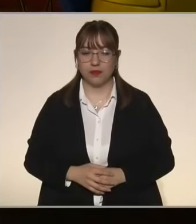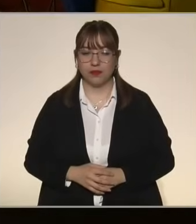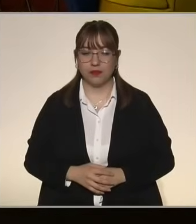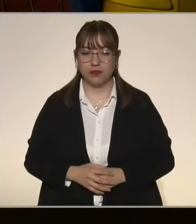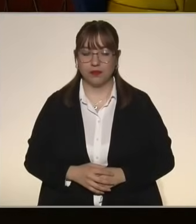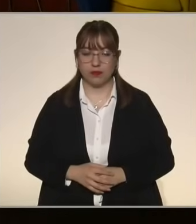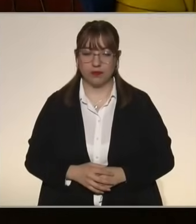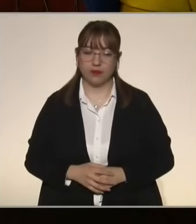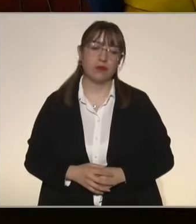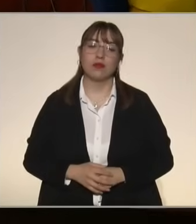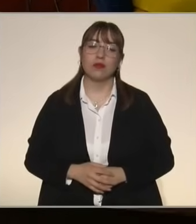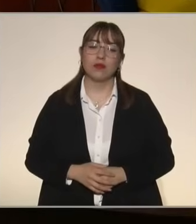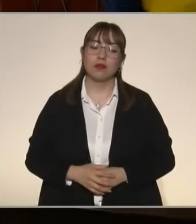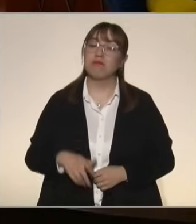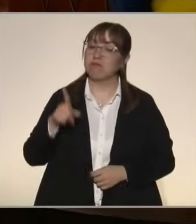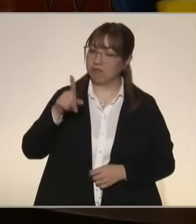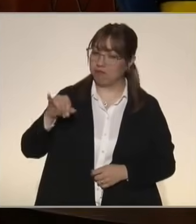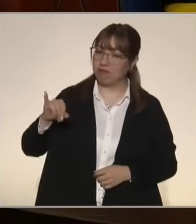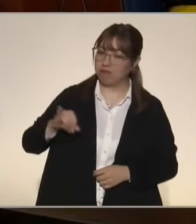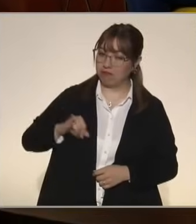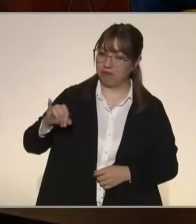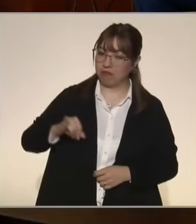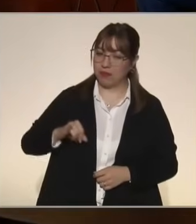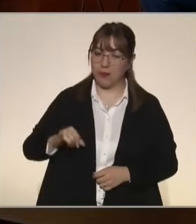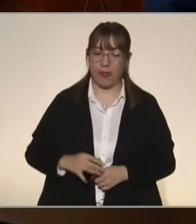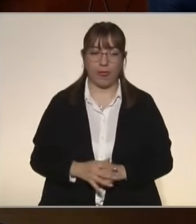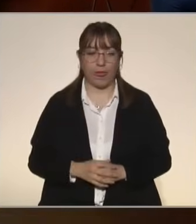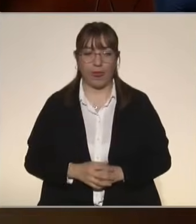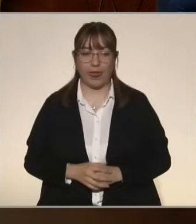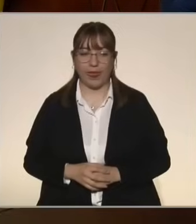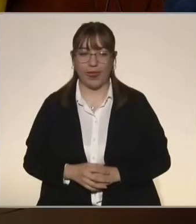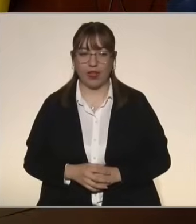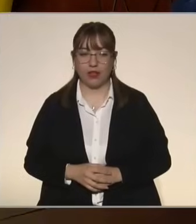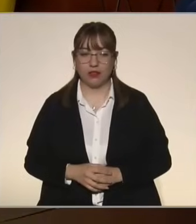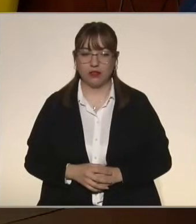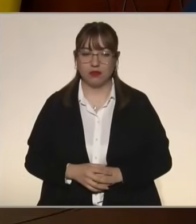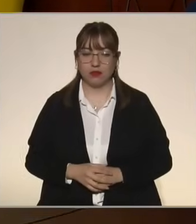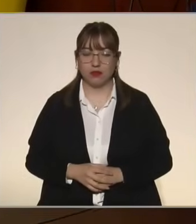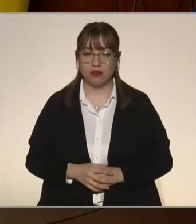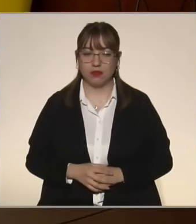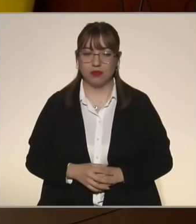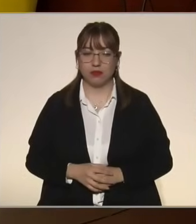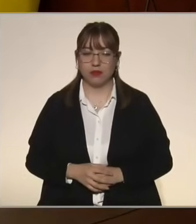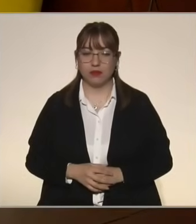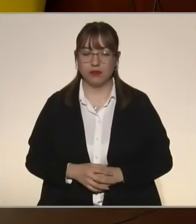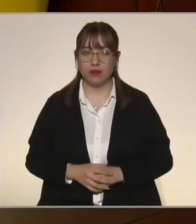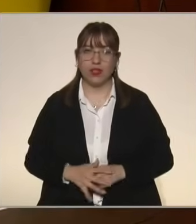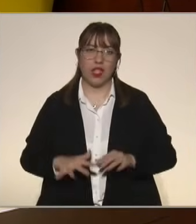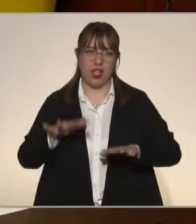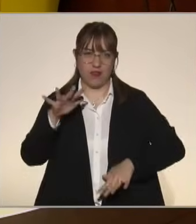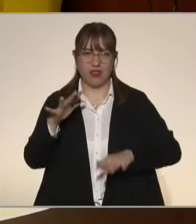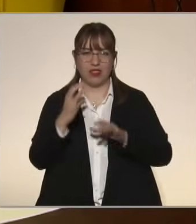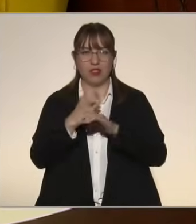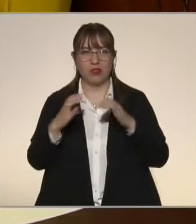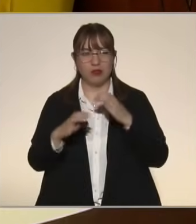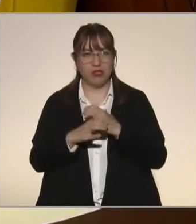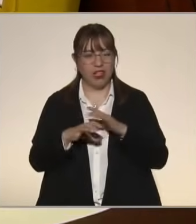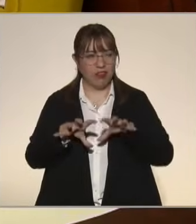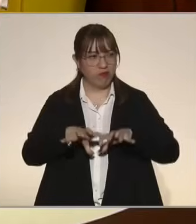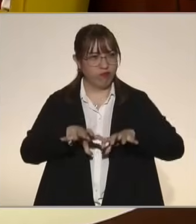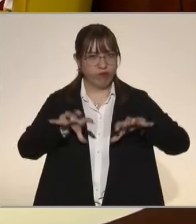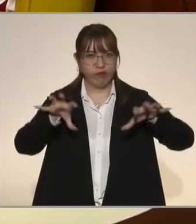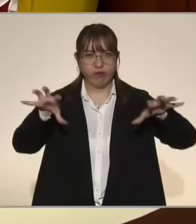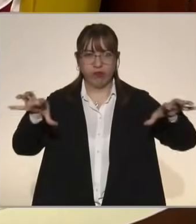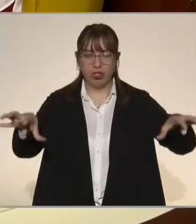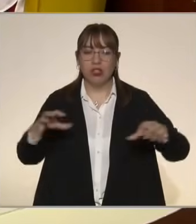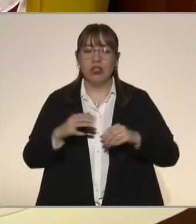Es como muy interesante, ¿no? Cómo de repente tal vez llegamos a hacer como estas divisiones tan fuertes, ¿no? O sea, y decir,